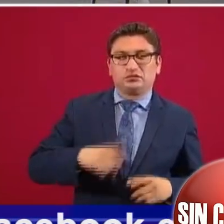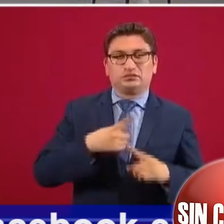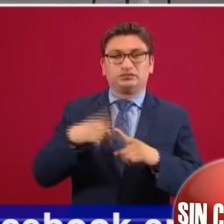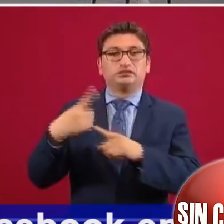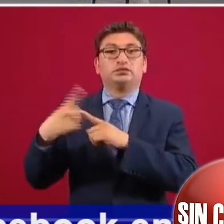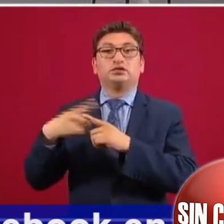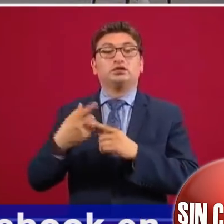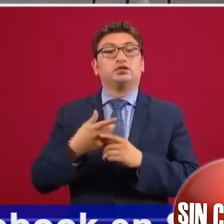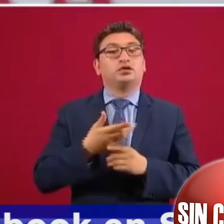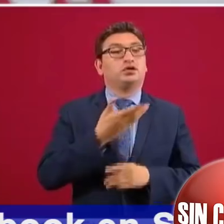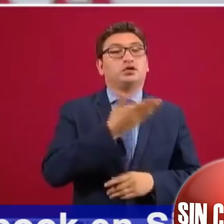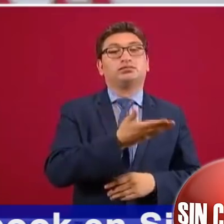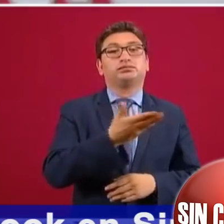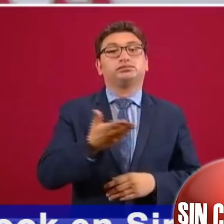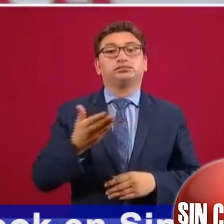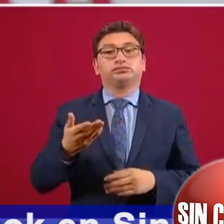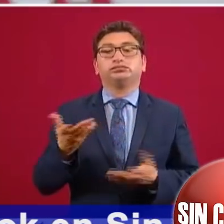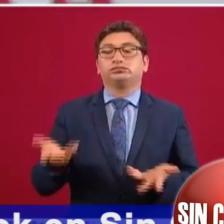pedirle a los gobiernos